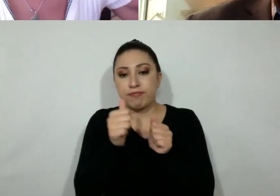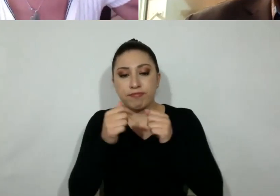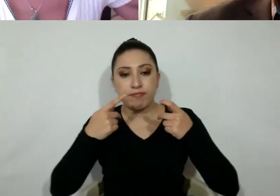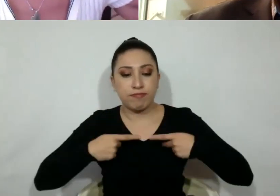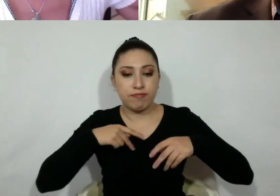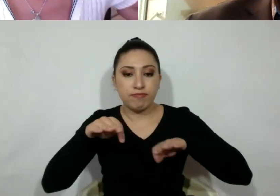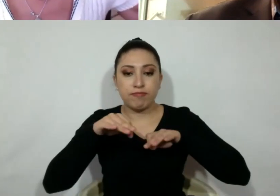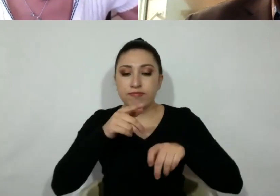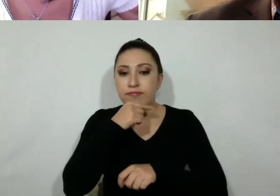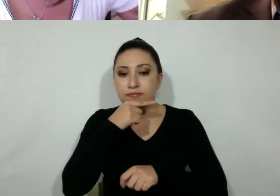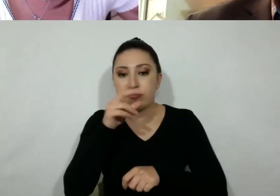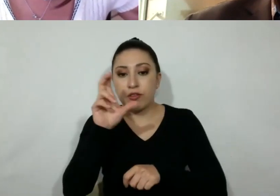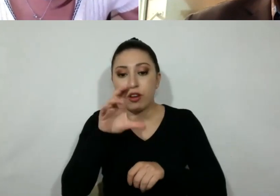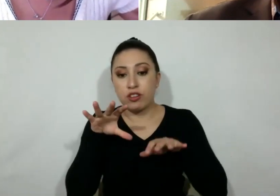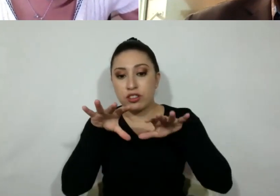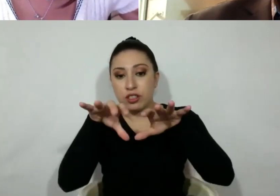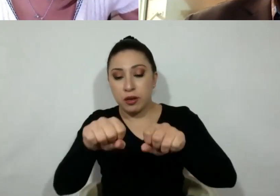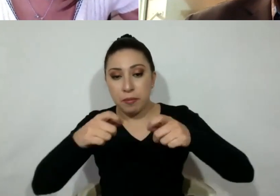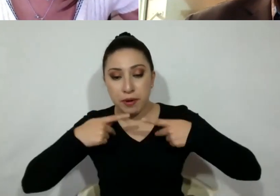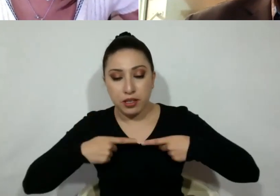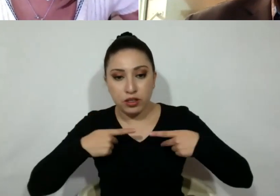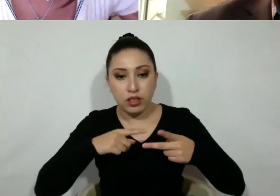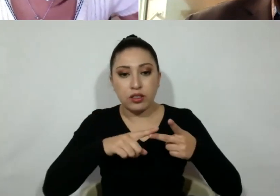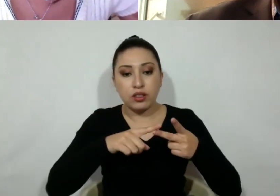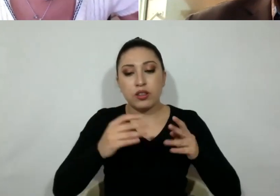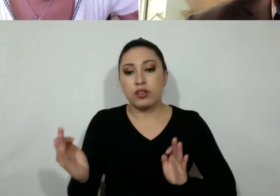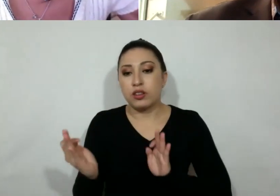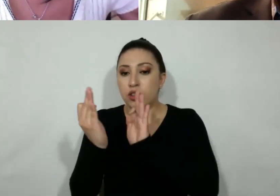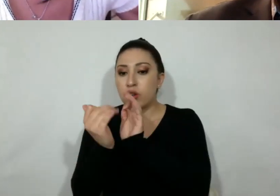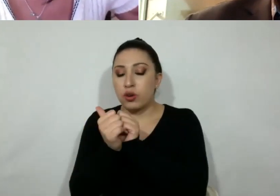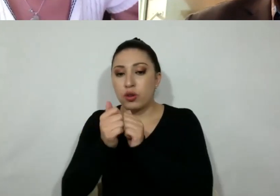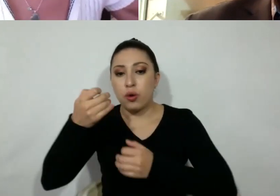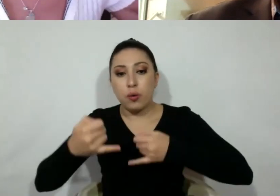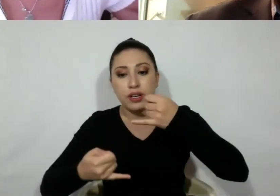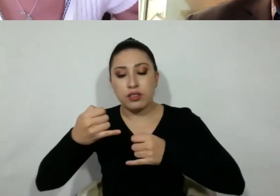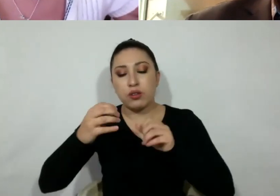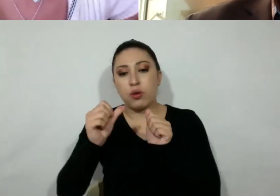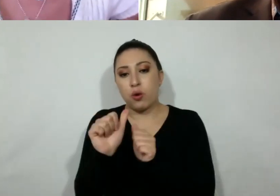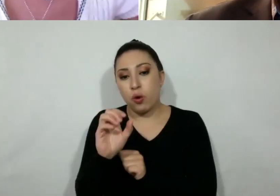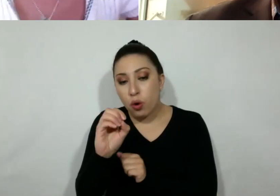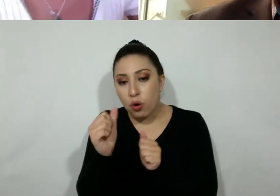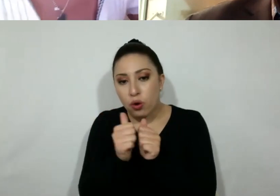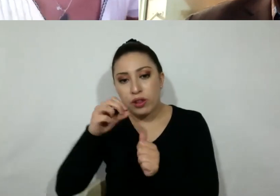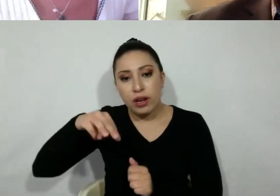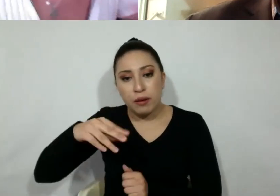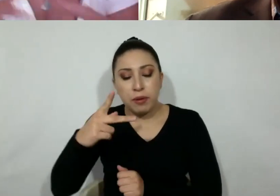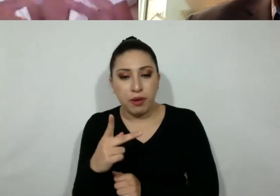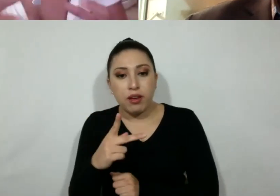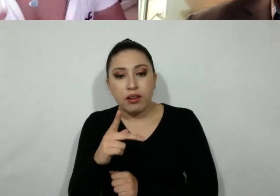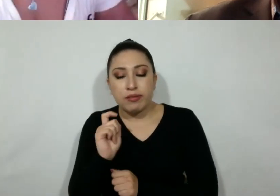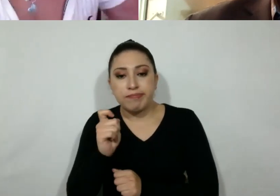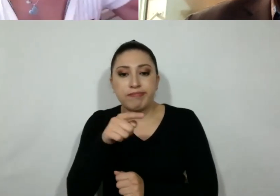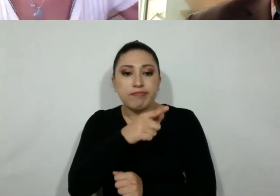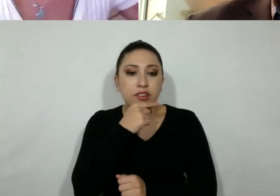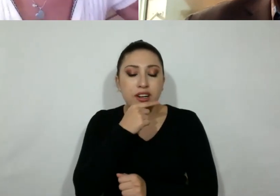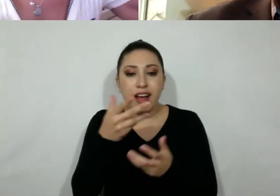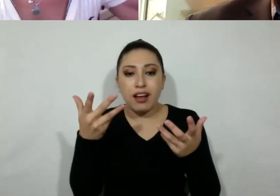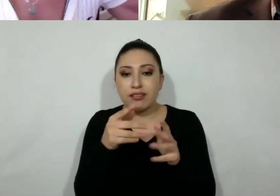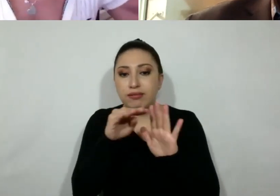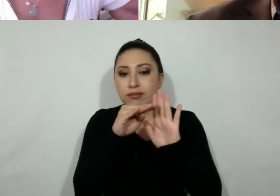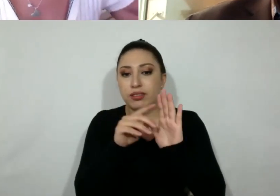disposición de personas. Esto se ha tocado mucho, maestro, porque eso como que genera la